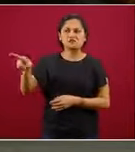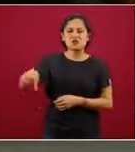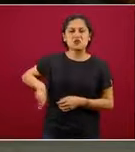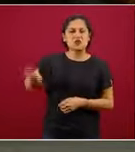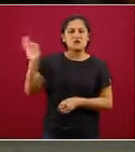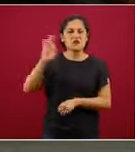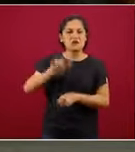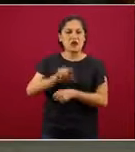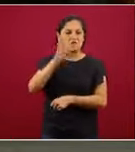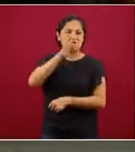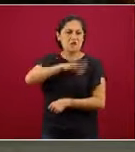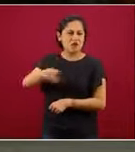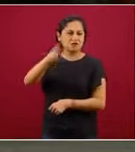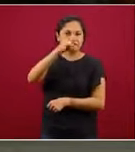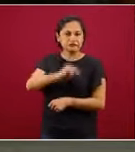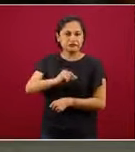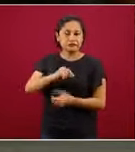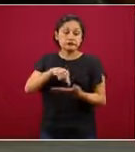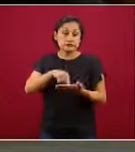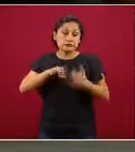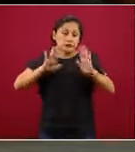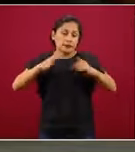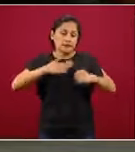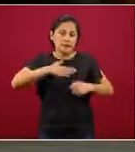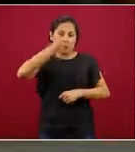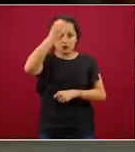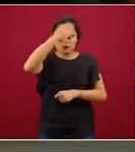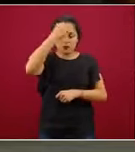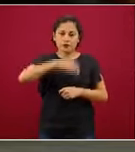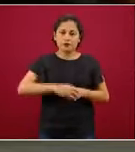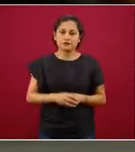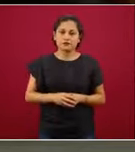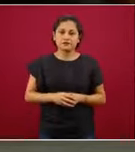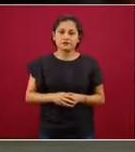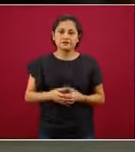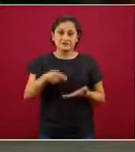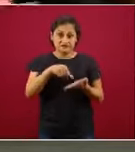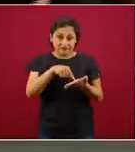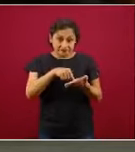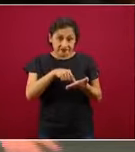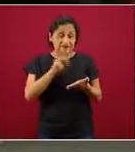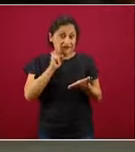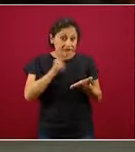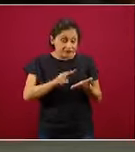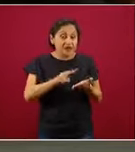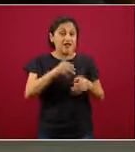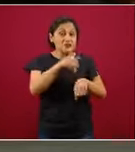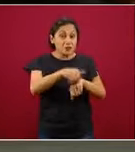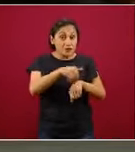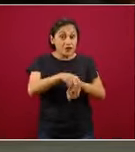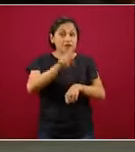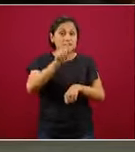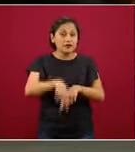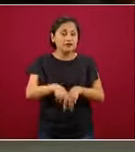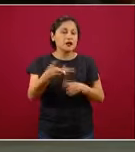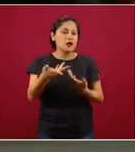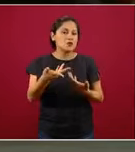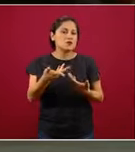Digo, esto aunado también con estas cifras que son comorbilidades por ejemplo, diabetes de empresas, de estas